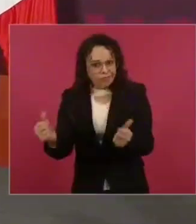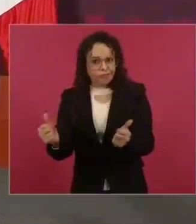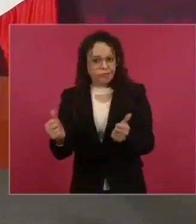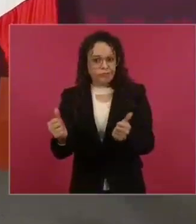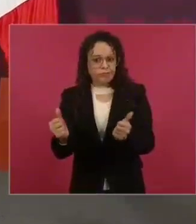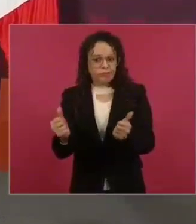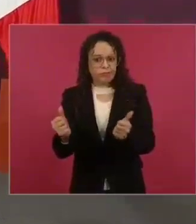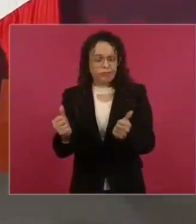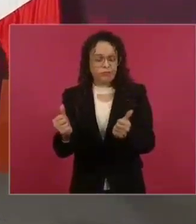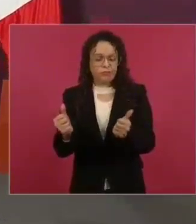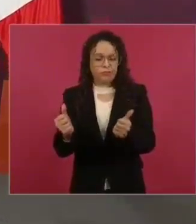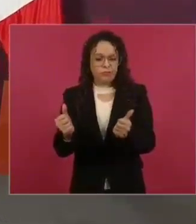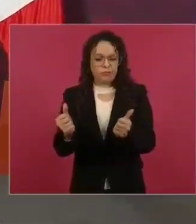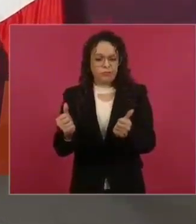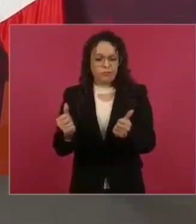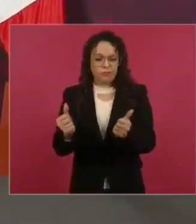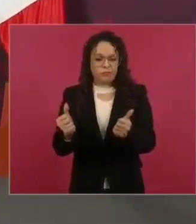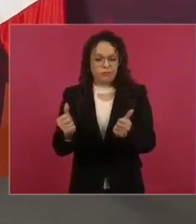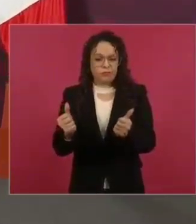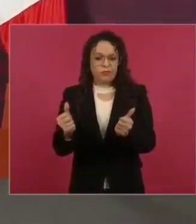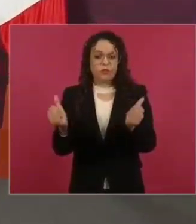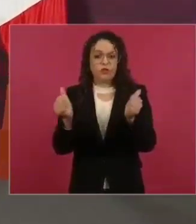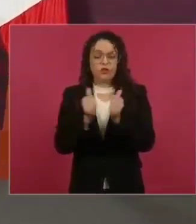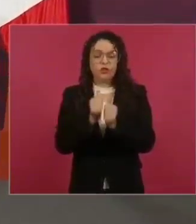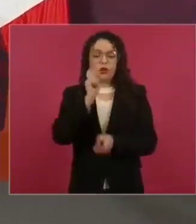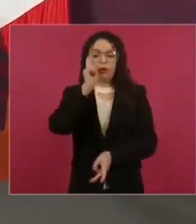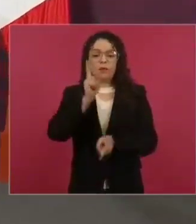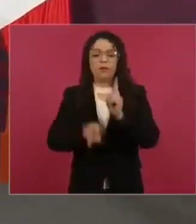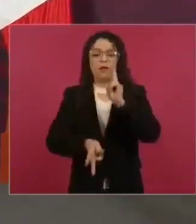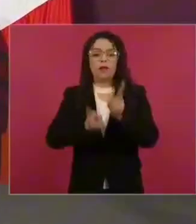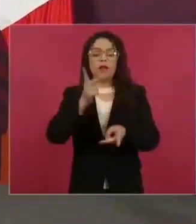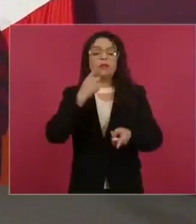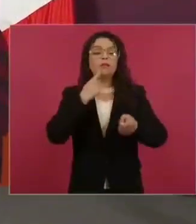se sostiene, como bien dice aquí Pérez Ricard.